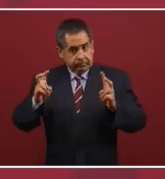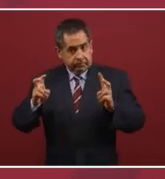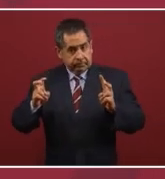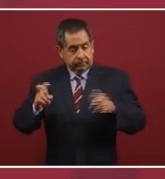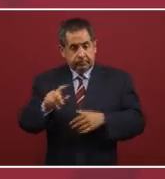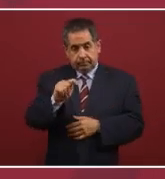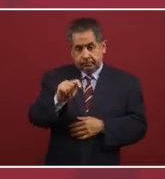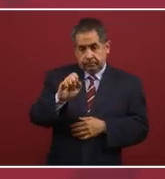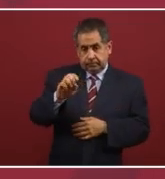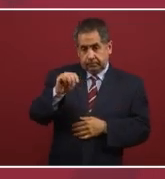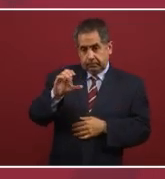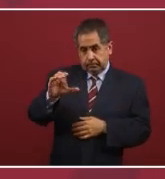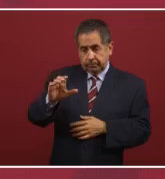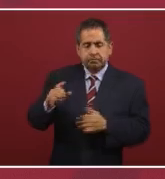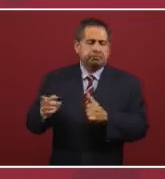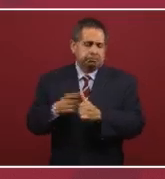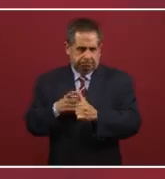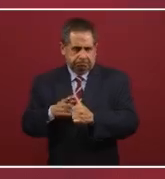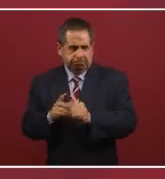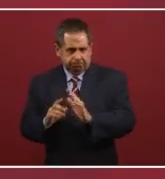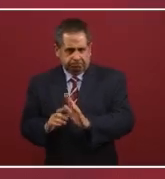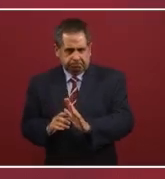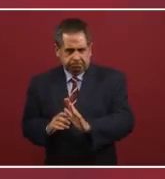tratado, podemos